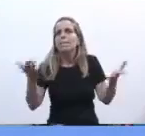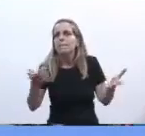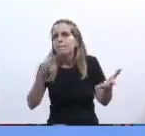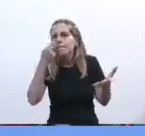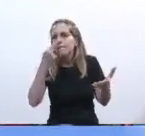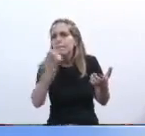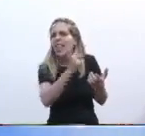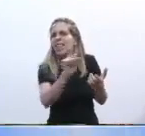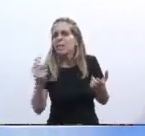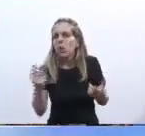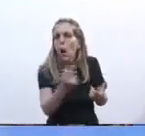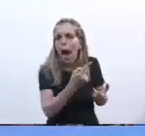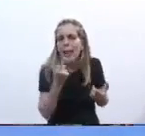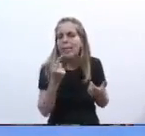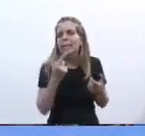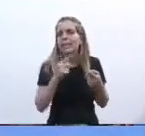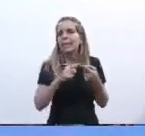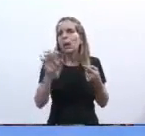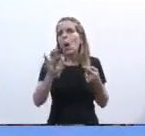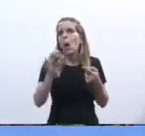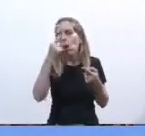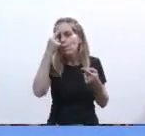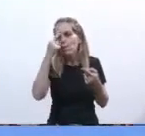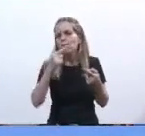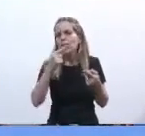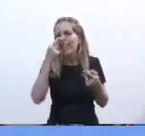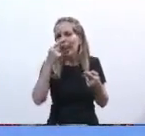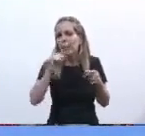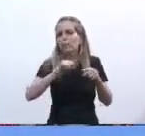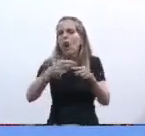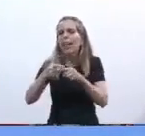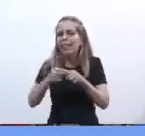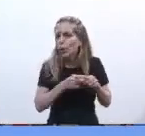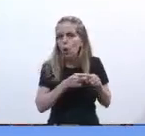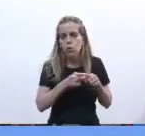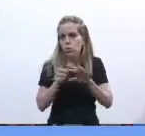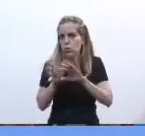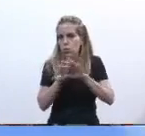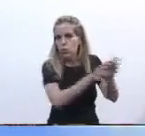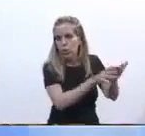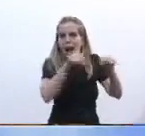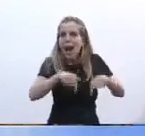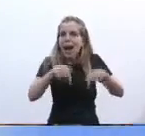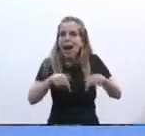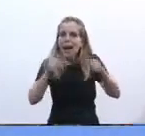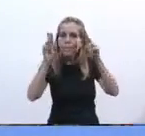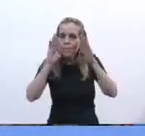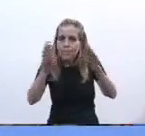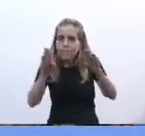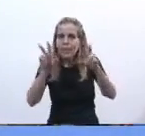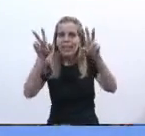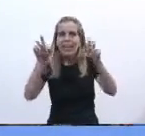personales ni en los intereses políticos no estamos abordando